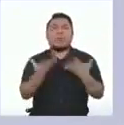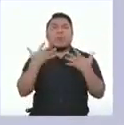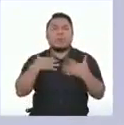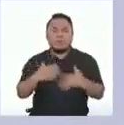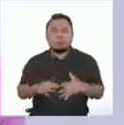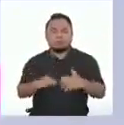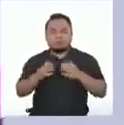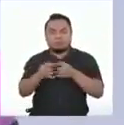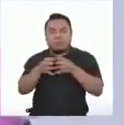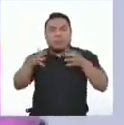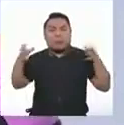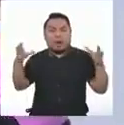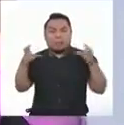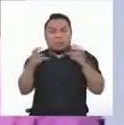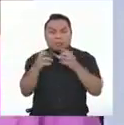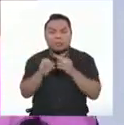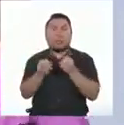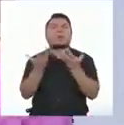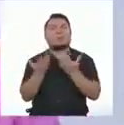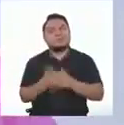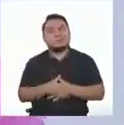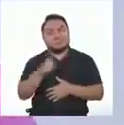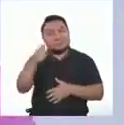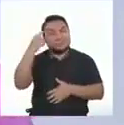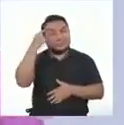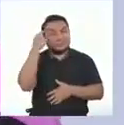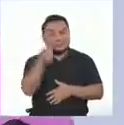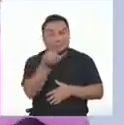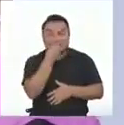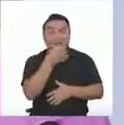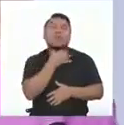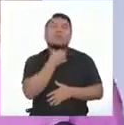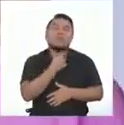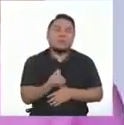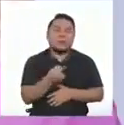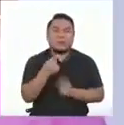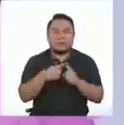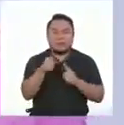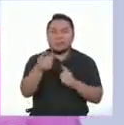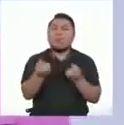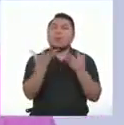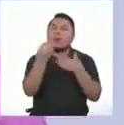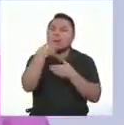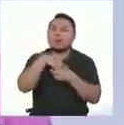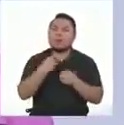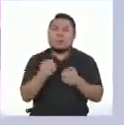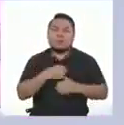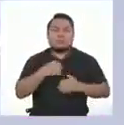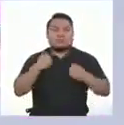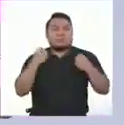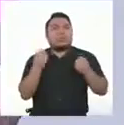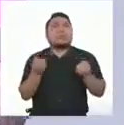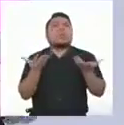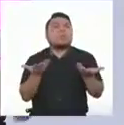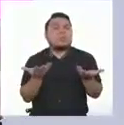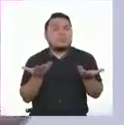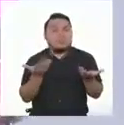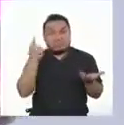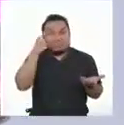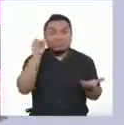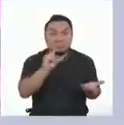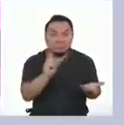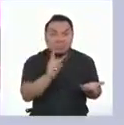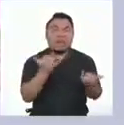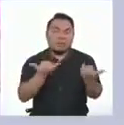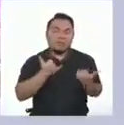de nutrientes. ¿A ti también te ha pasado que te encanta un alimento y quisieras saber cuánto te aporta de nutrientes? Bueno, no te preocupes que